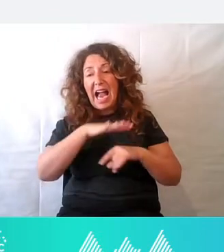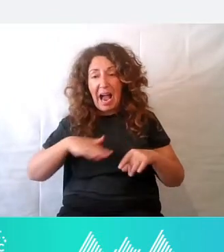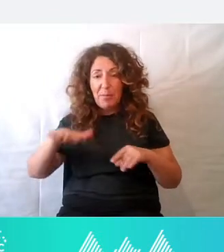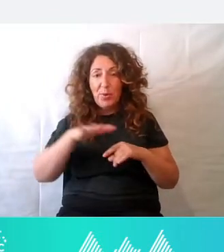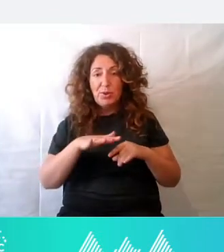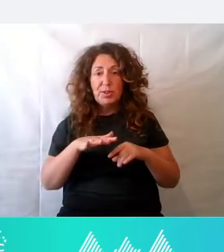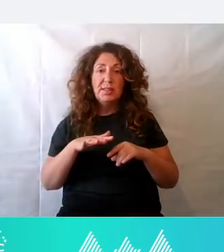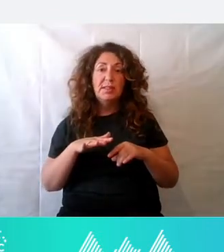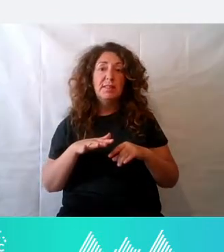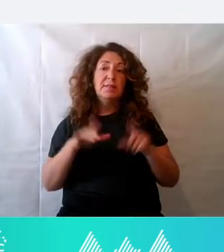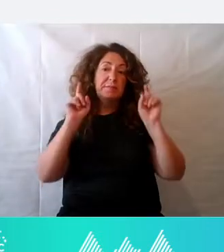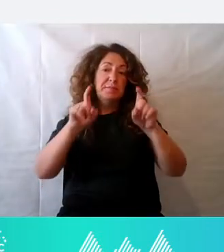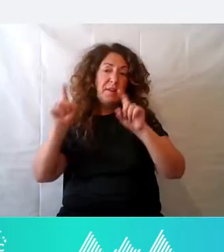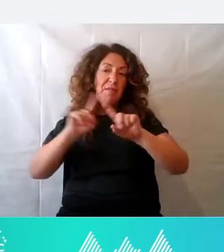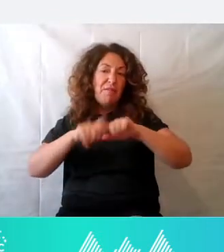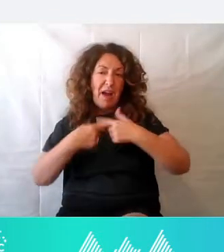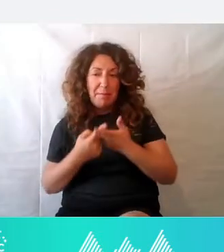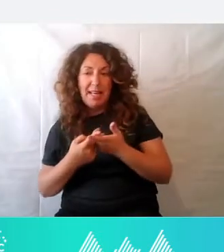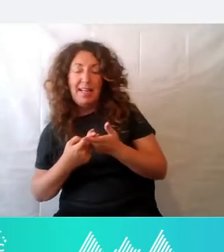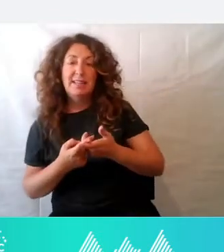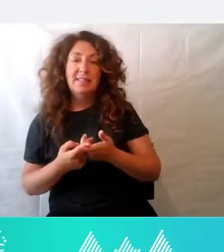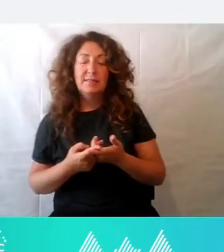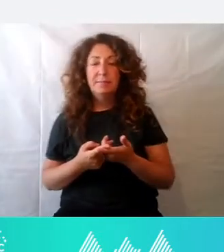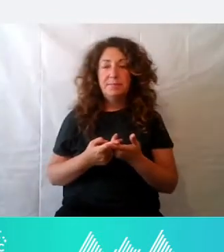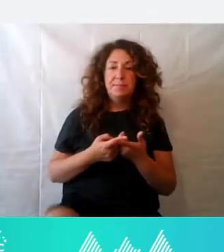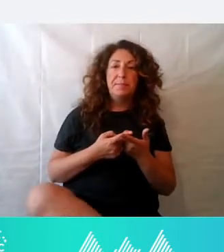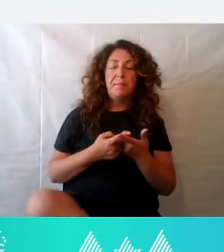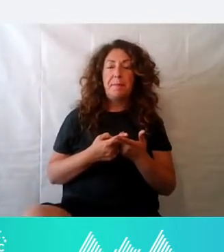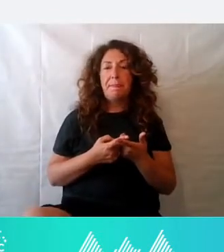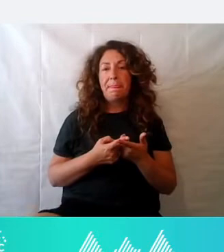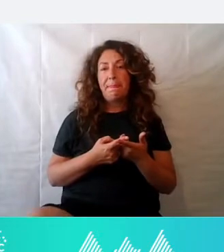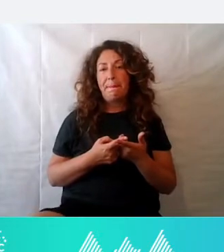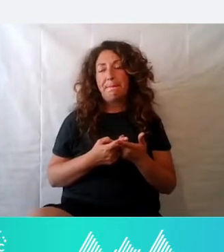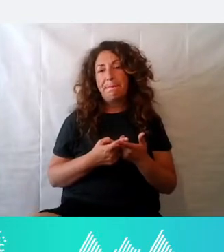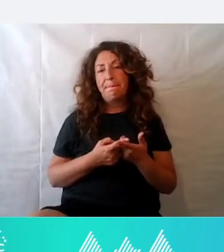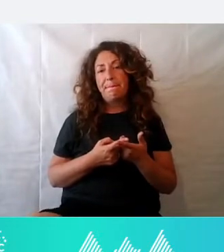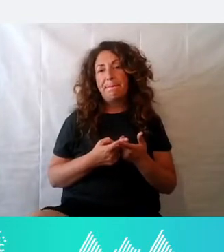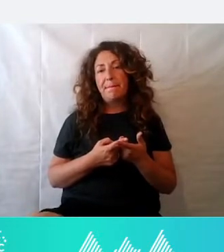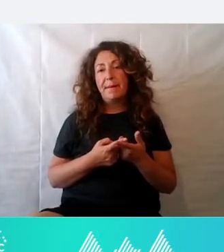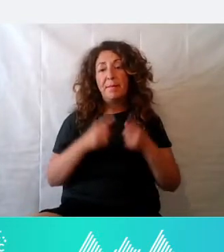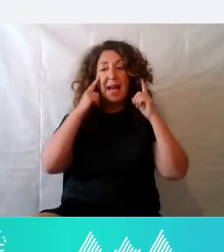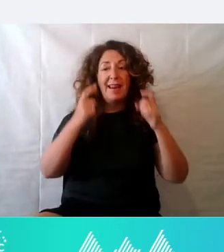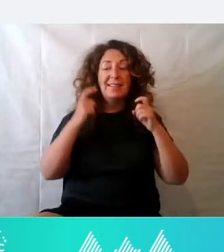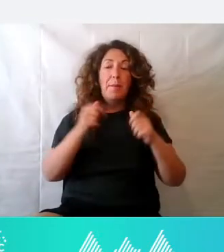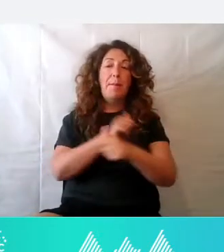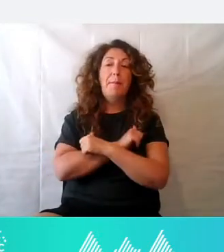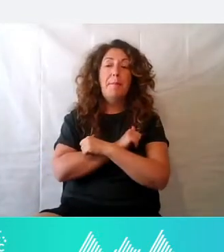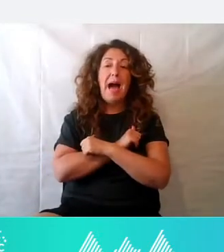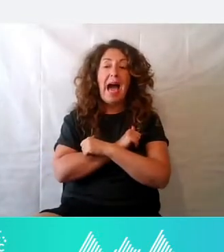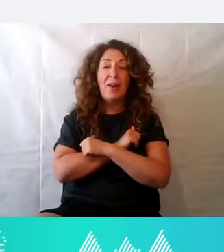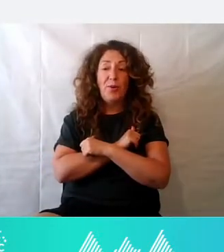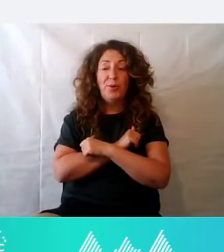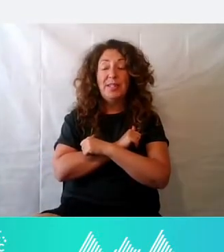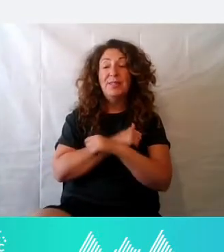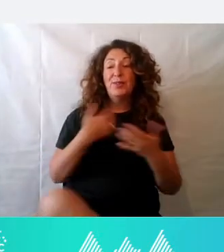sobre todo por lo que buscan es reducir el la el paro juvenil adaptar esos cursos a